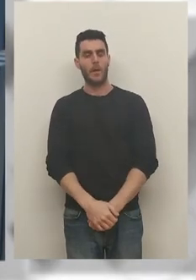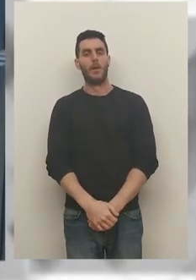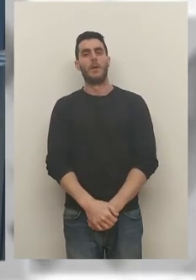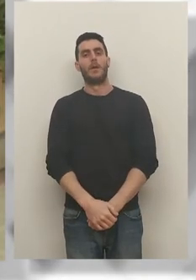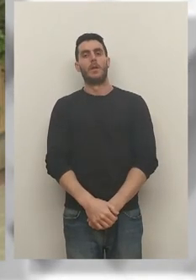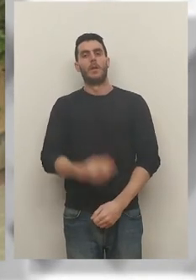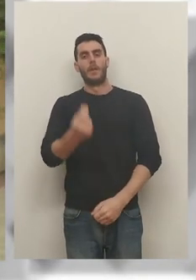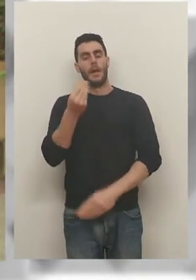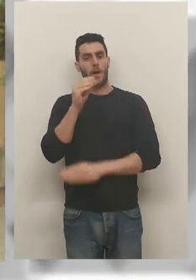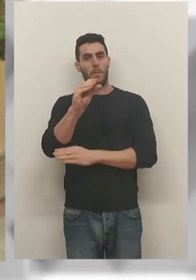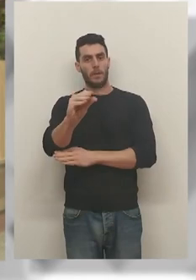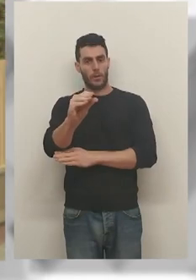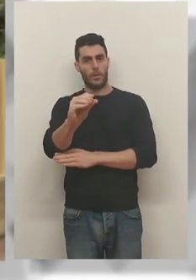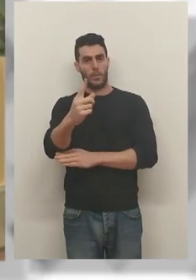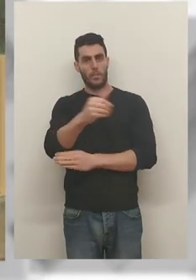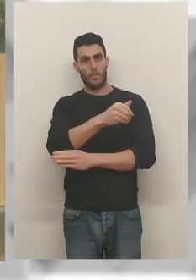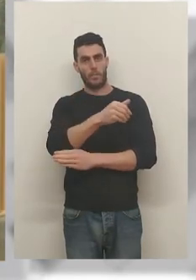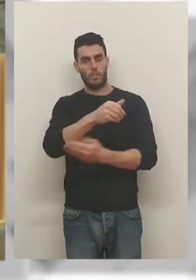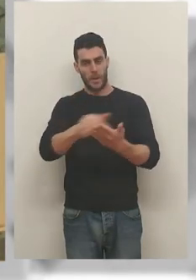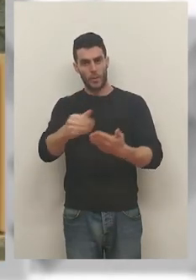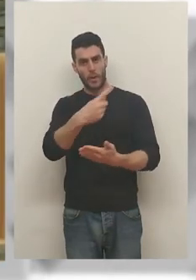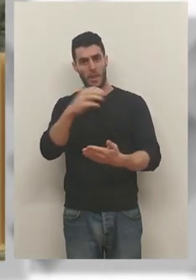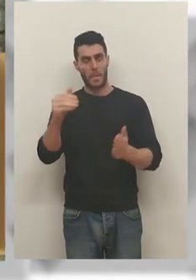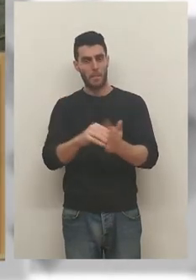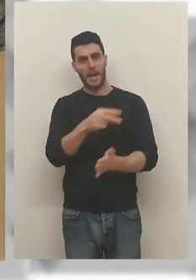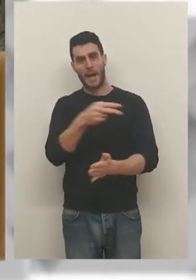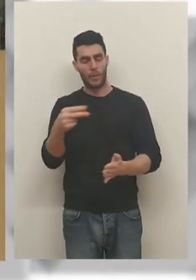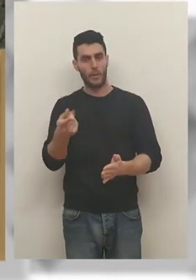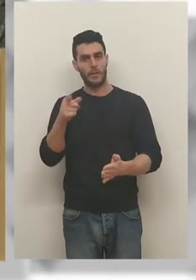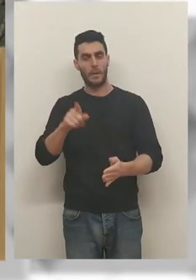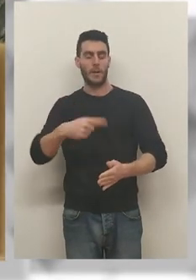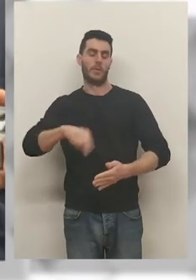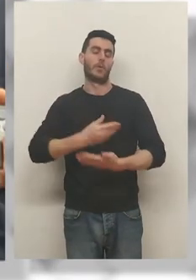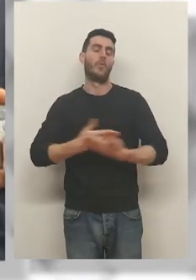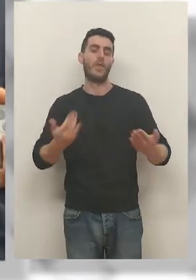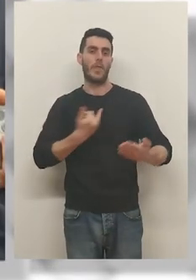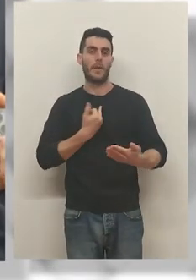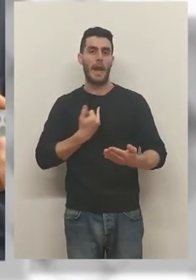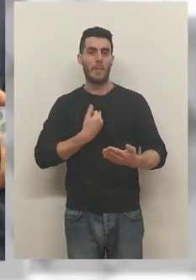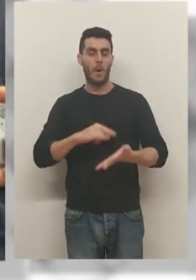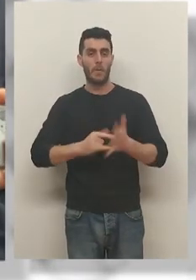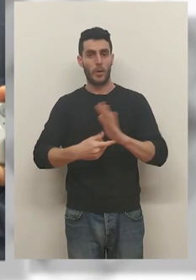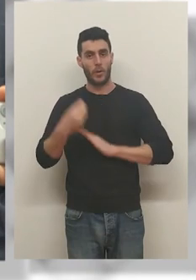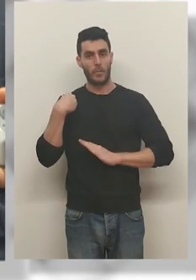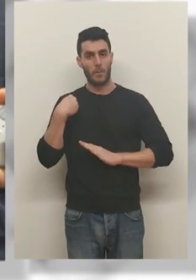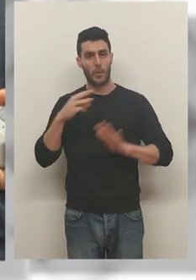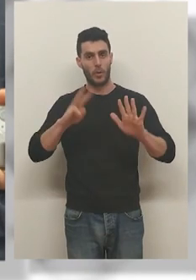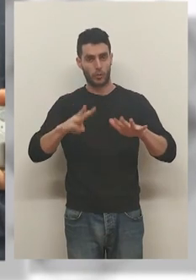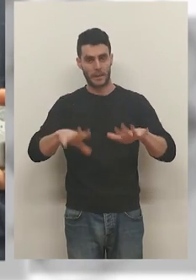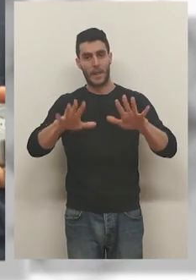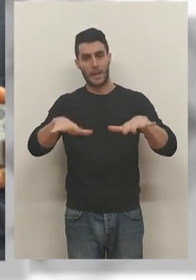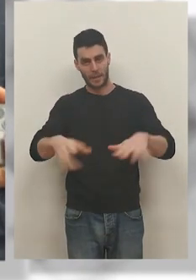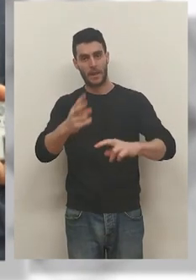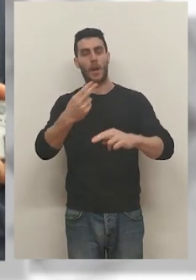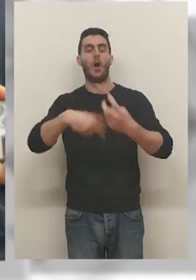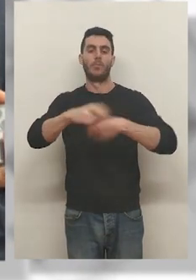la inversión que se va a realizar es de un millón 100.000 euros y confiamos en que es un proyecto a 8